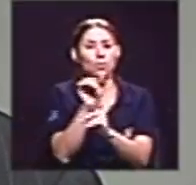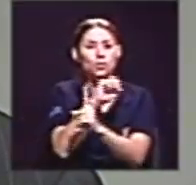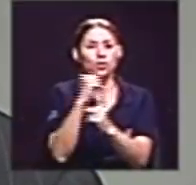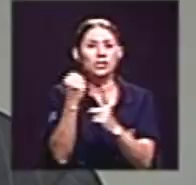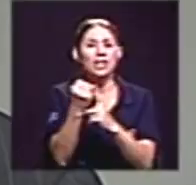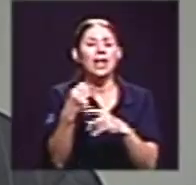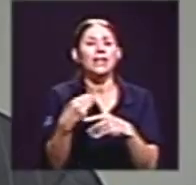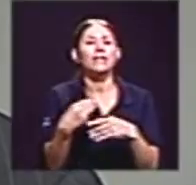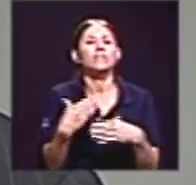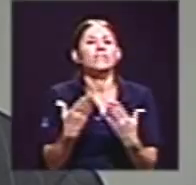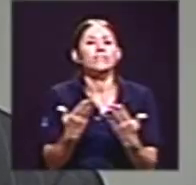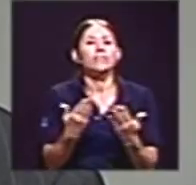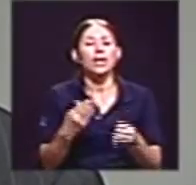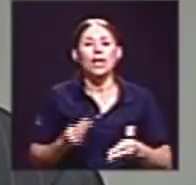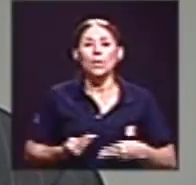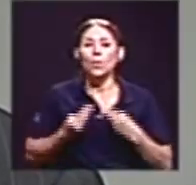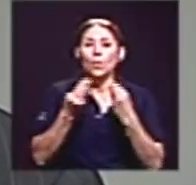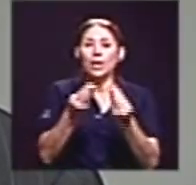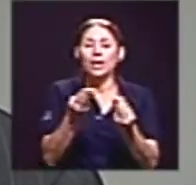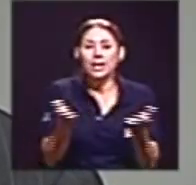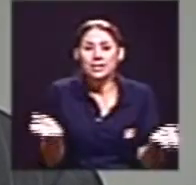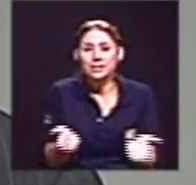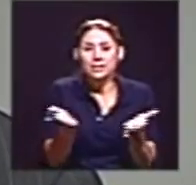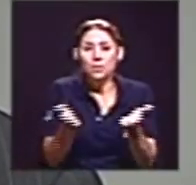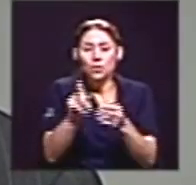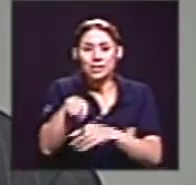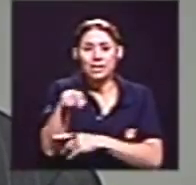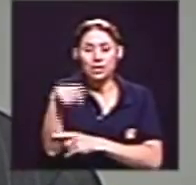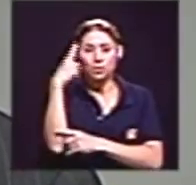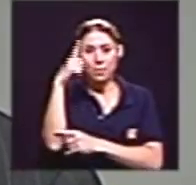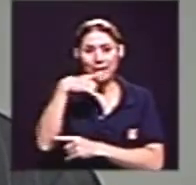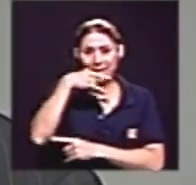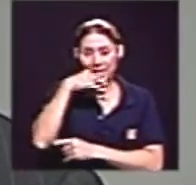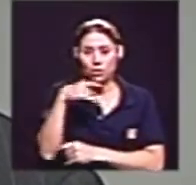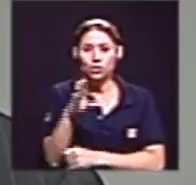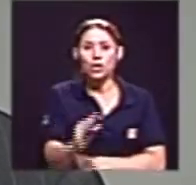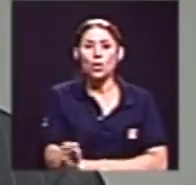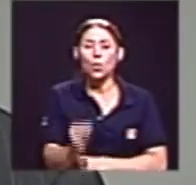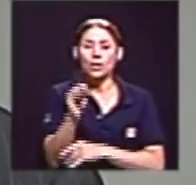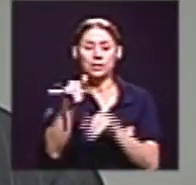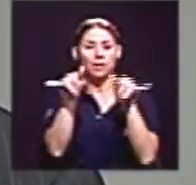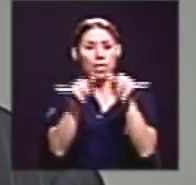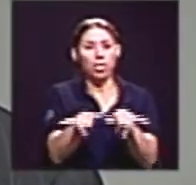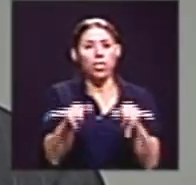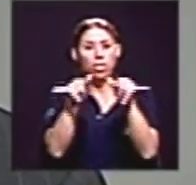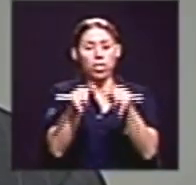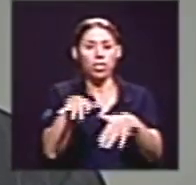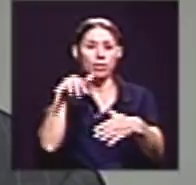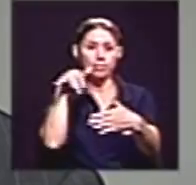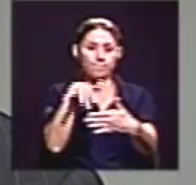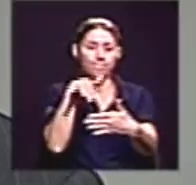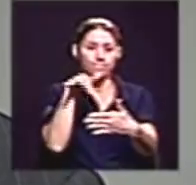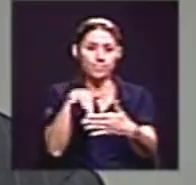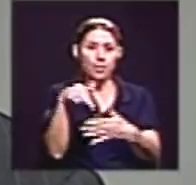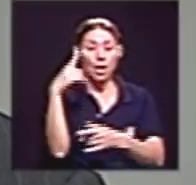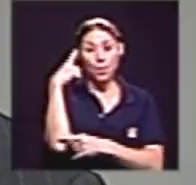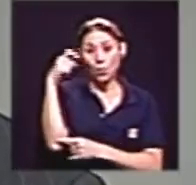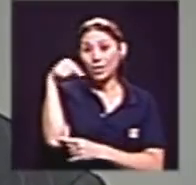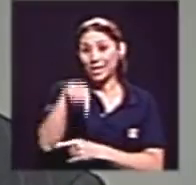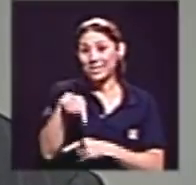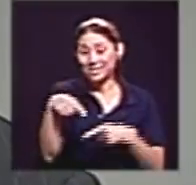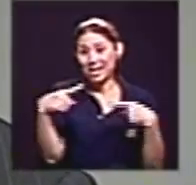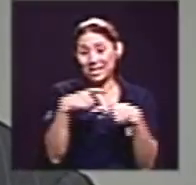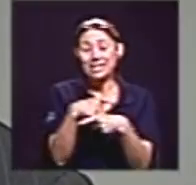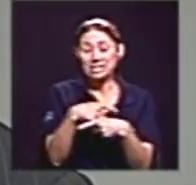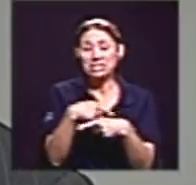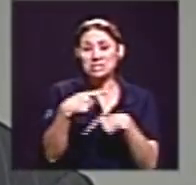los estímulos necesarios para que los niños y los jóvenes permanecieran en las aulas, porque esta crisis va a pasar, de esta